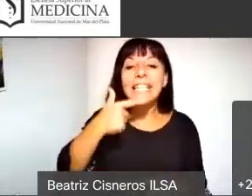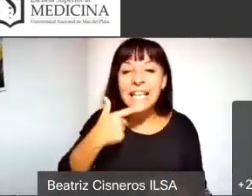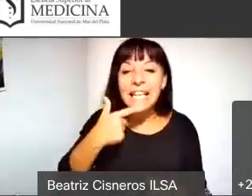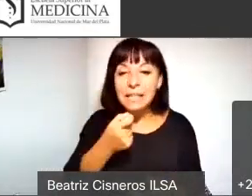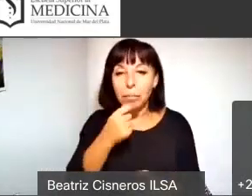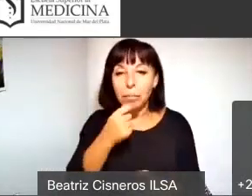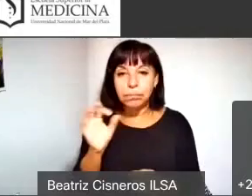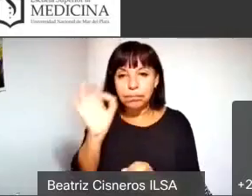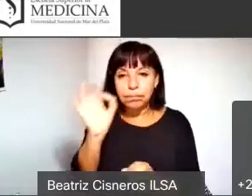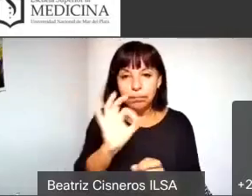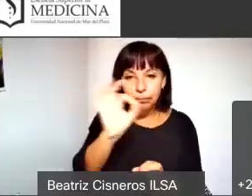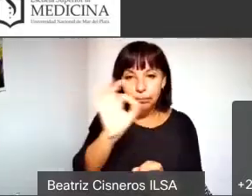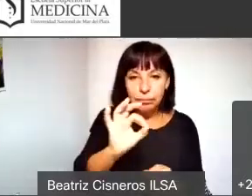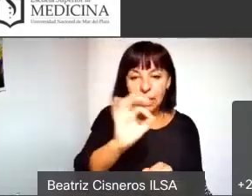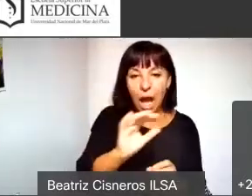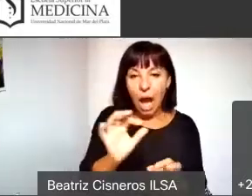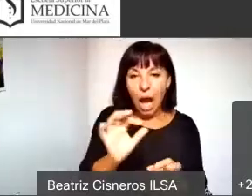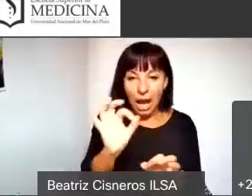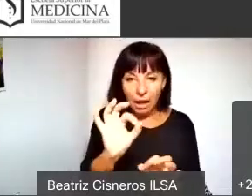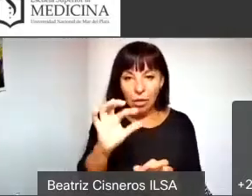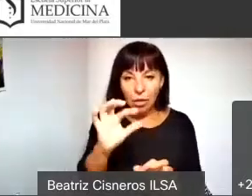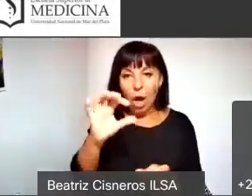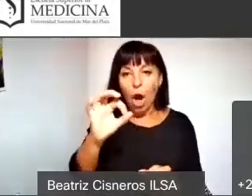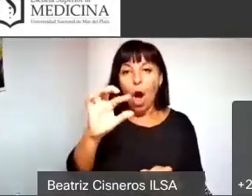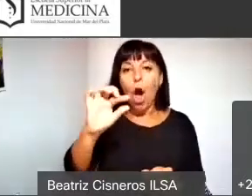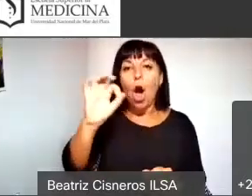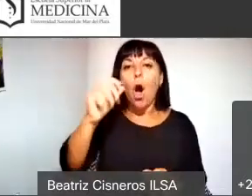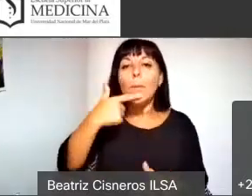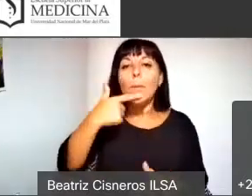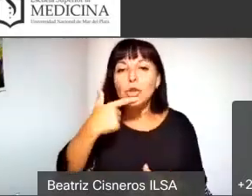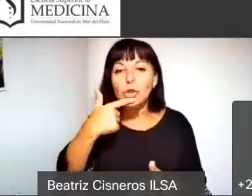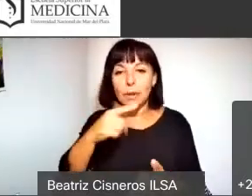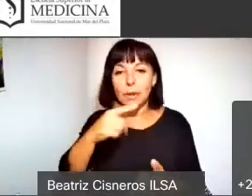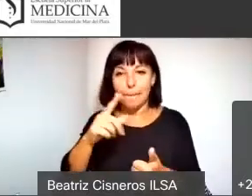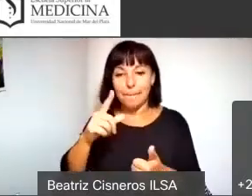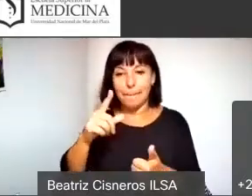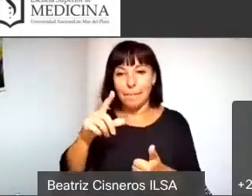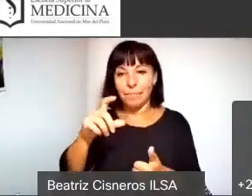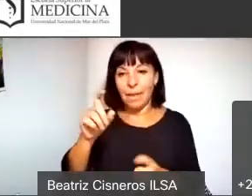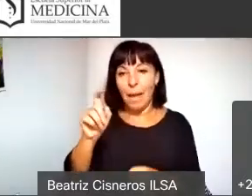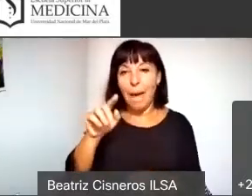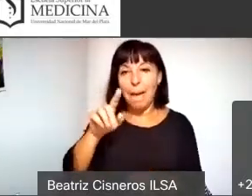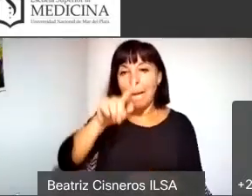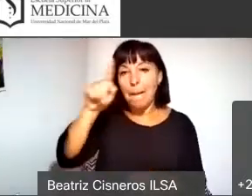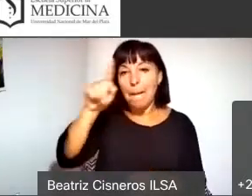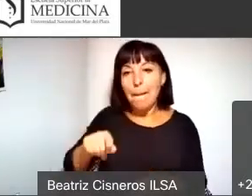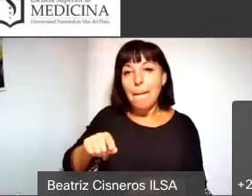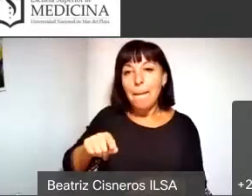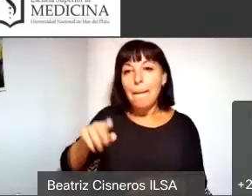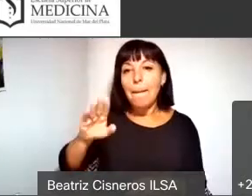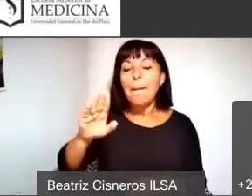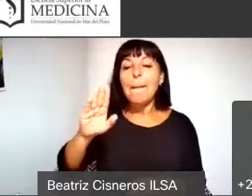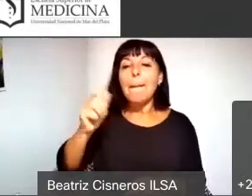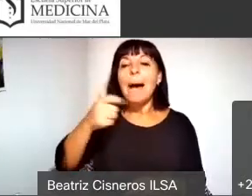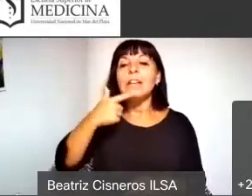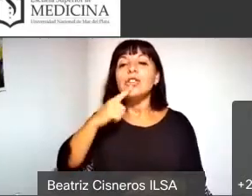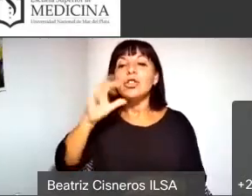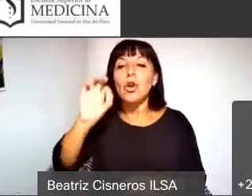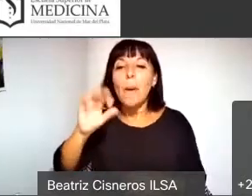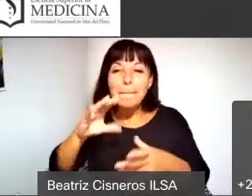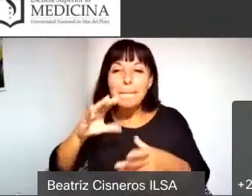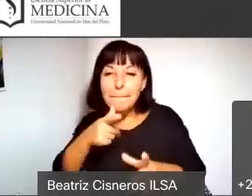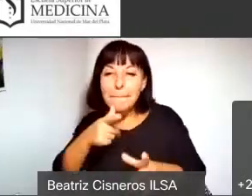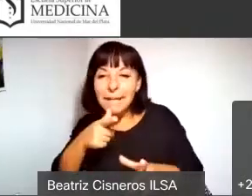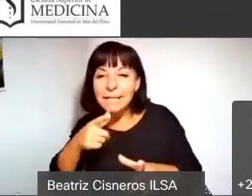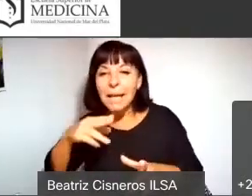esférica reciben el nombre de cocos. Las que tienen forma de bastones se denominan bacilos. Las que